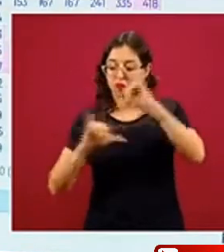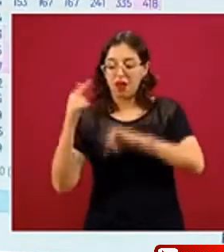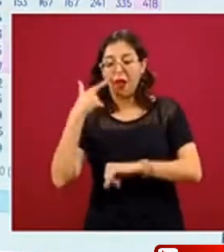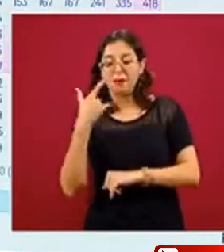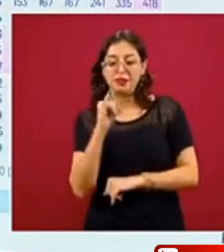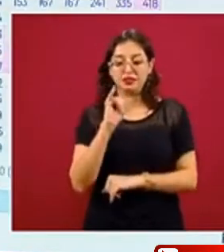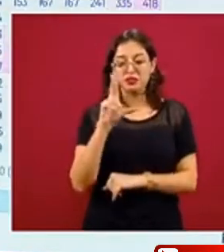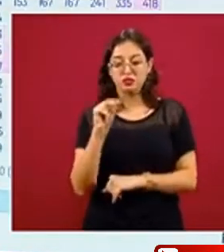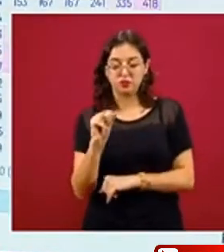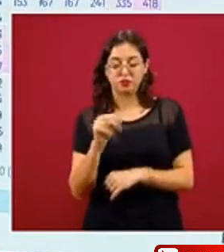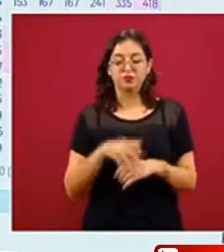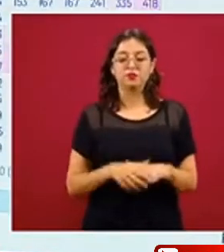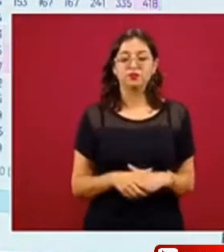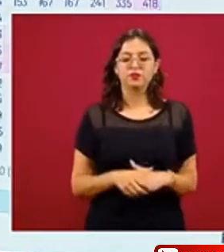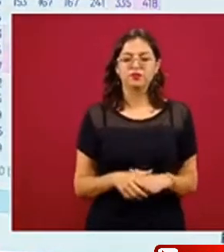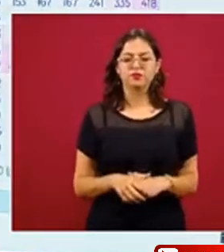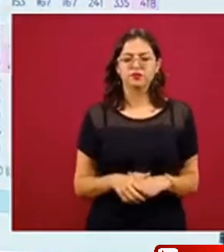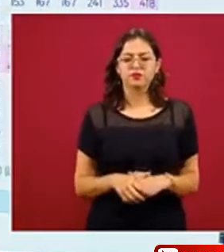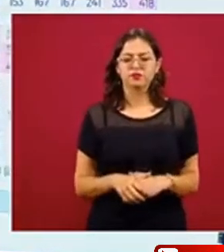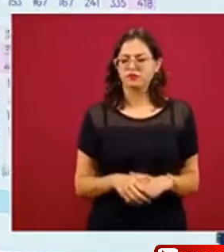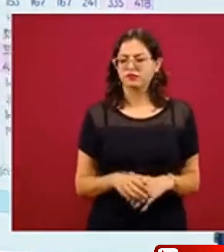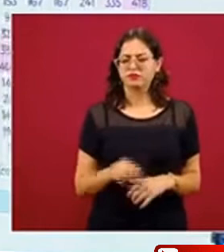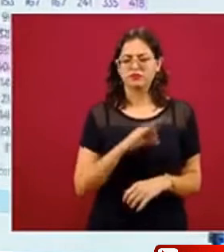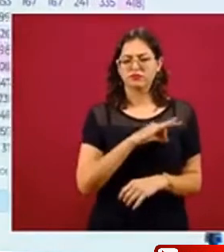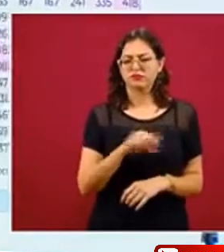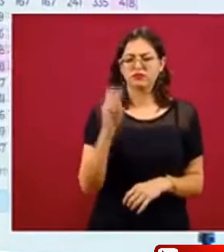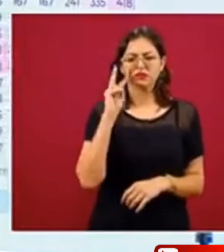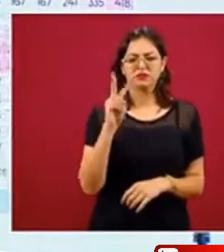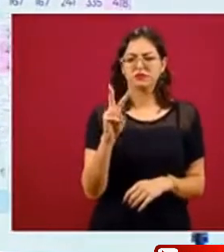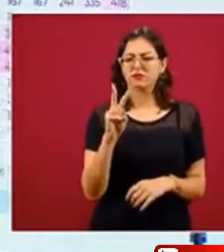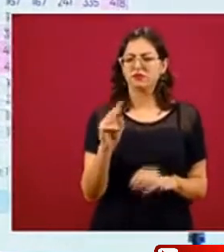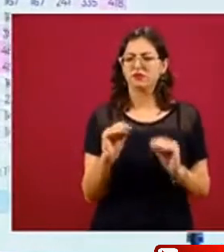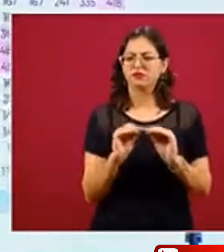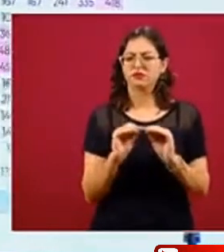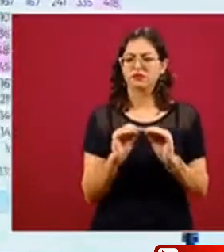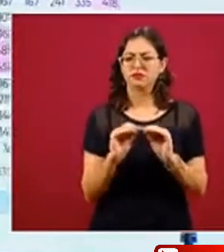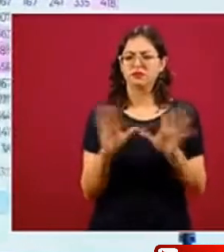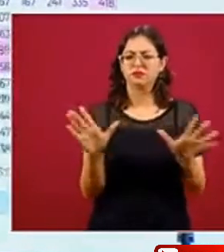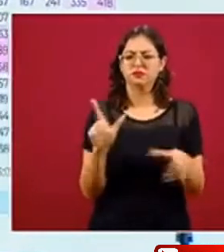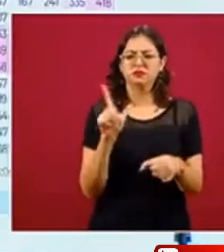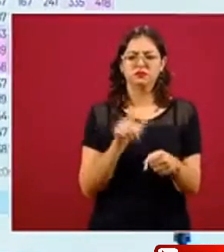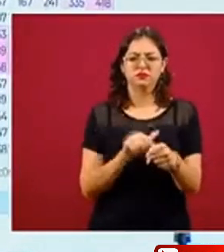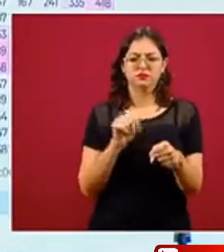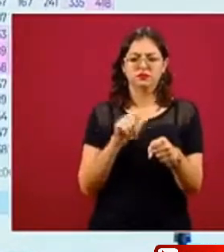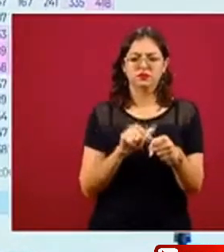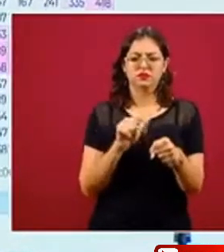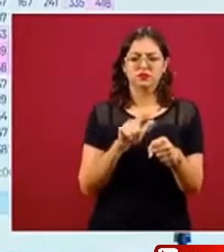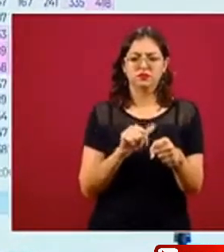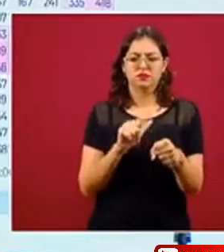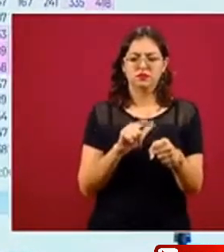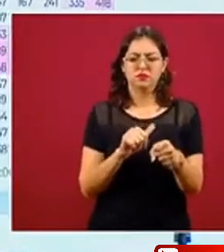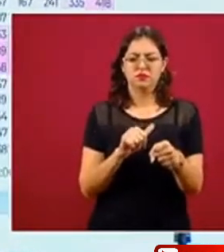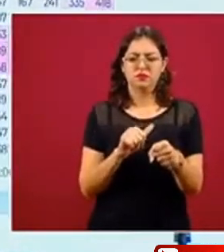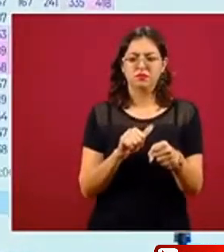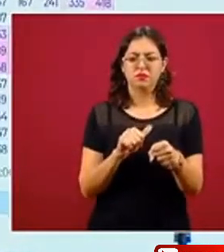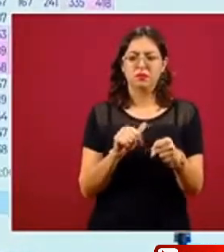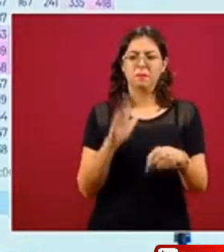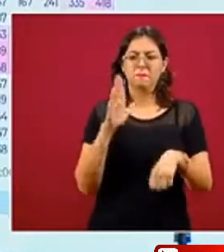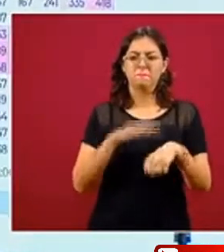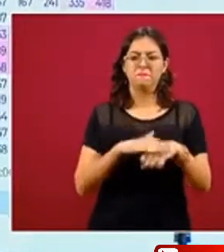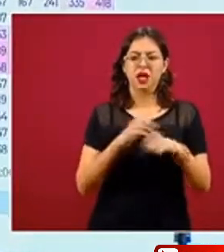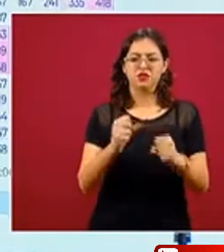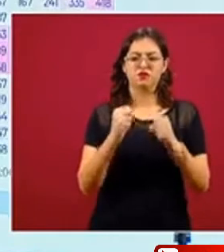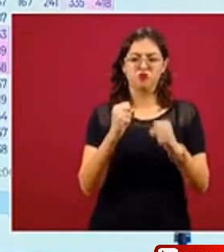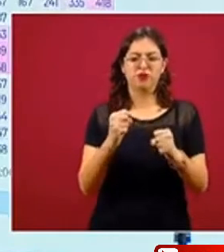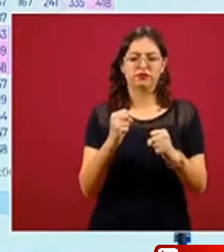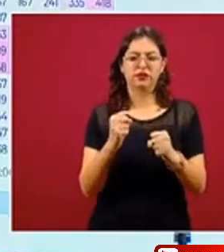ustedes cómo es muy intuitivo, muy claro ir viendo la coloración. ¿Dónde está la coloración más intensa?